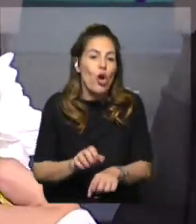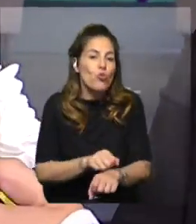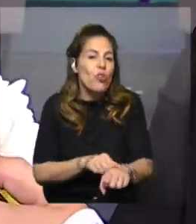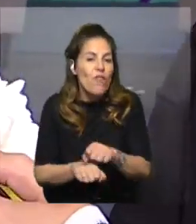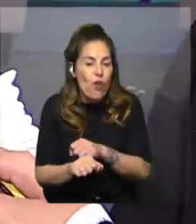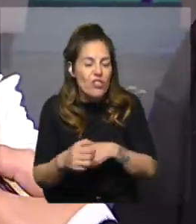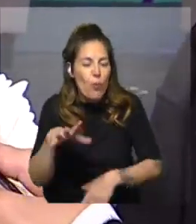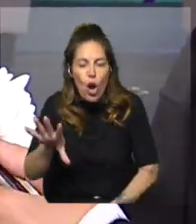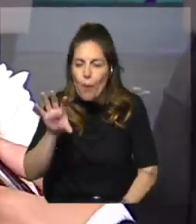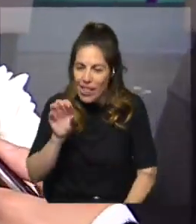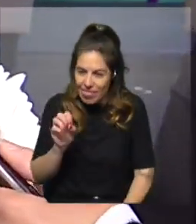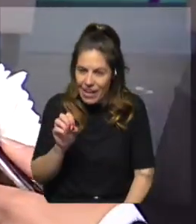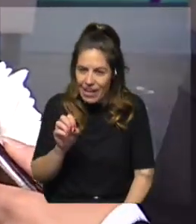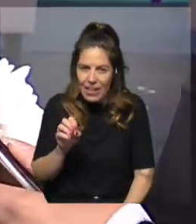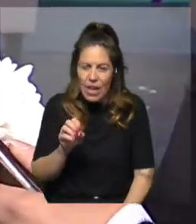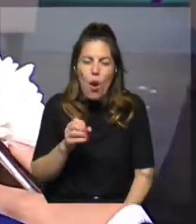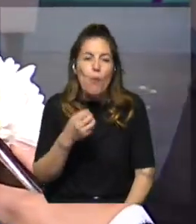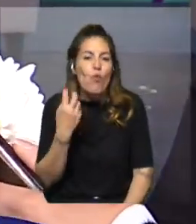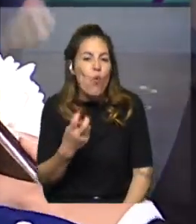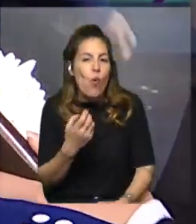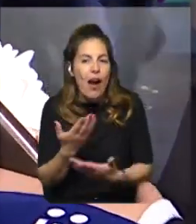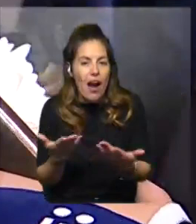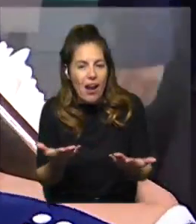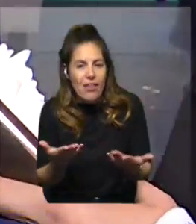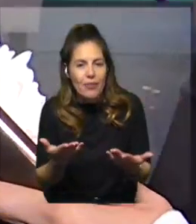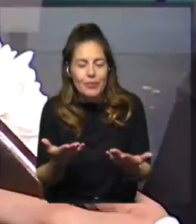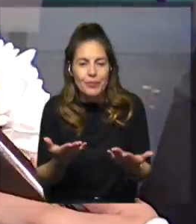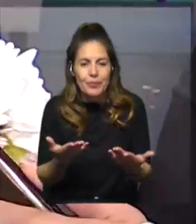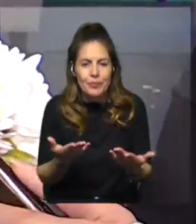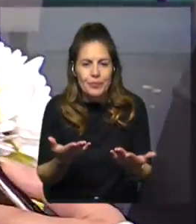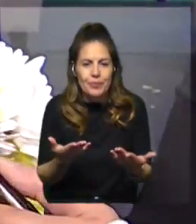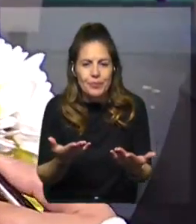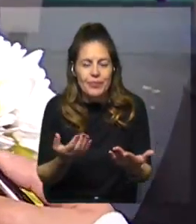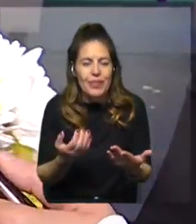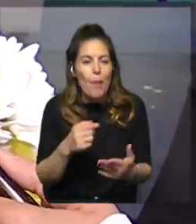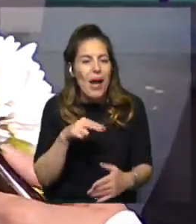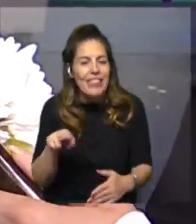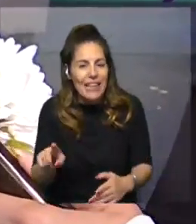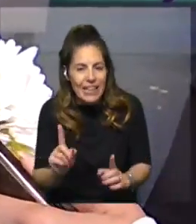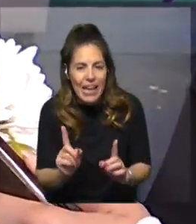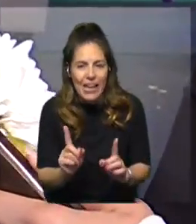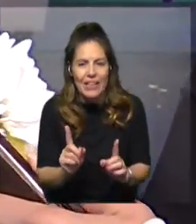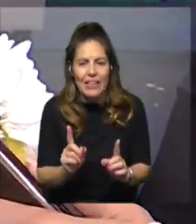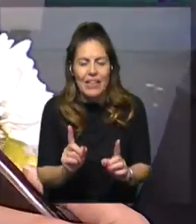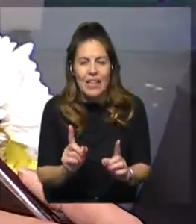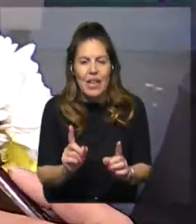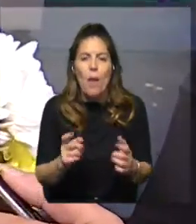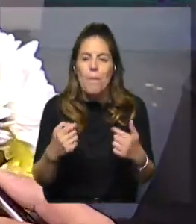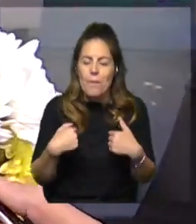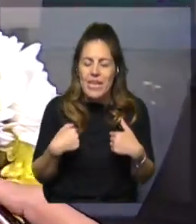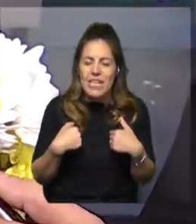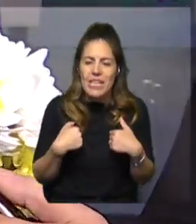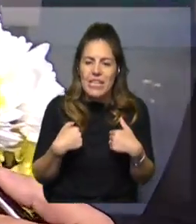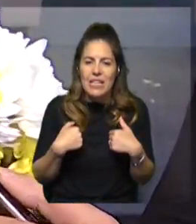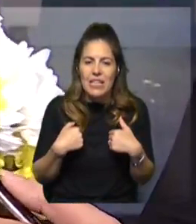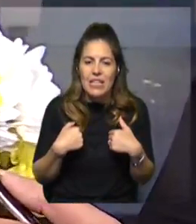por comprender y por tratar de mantener mi